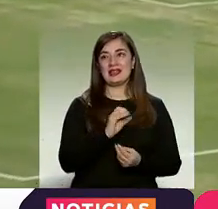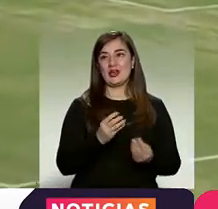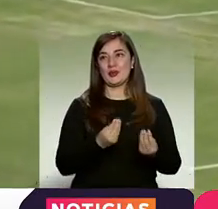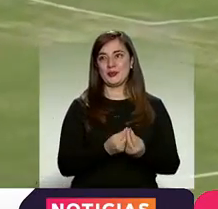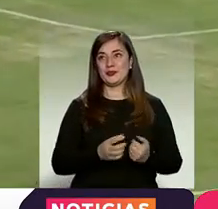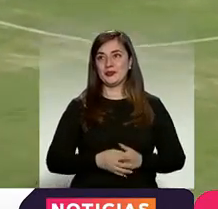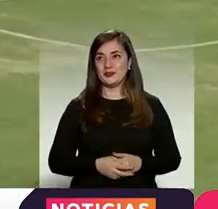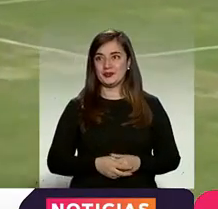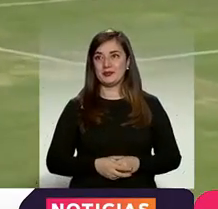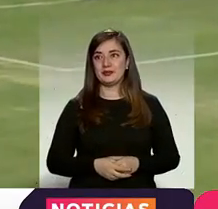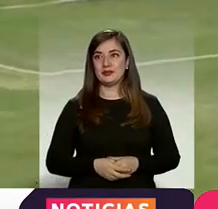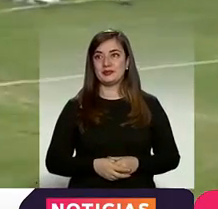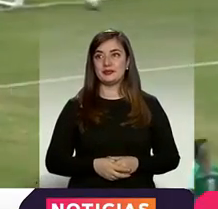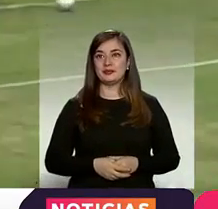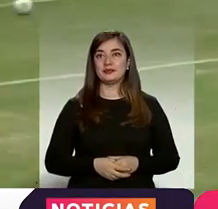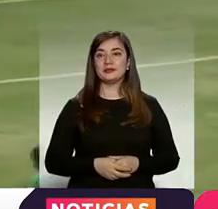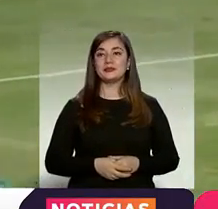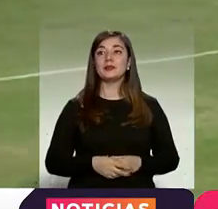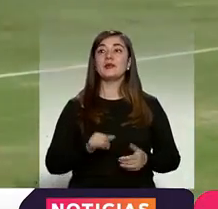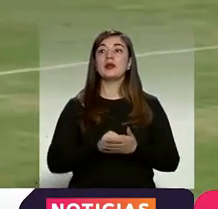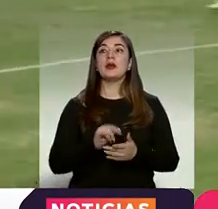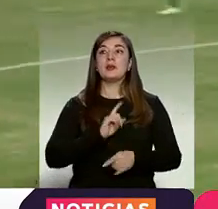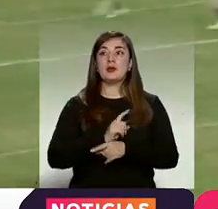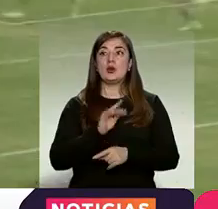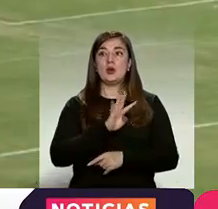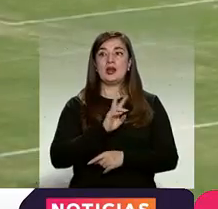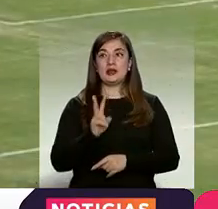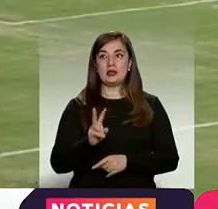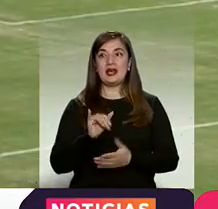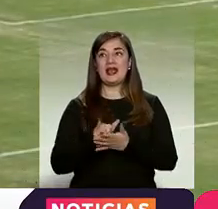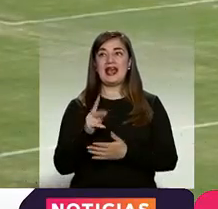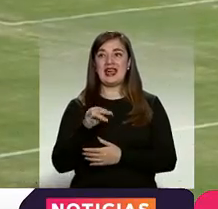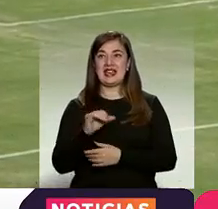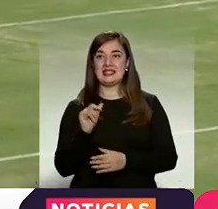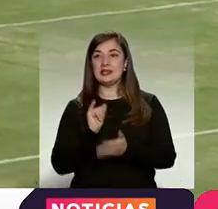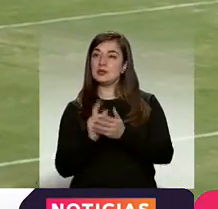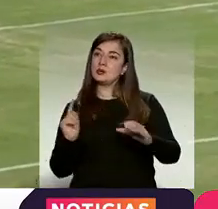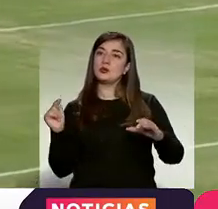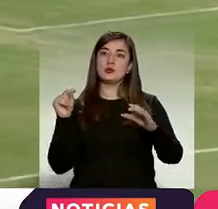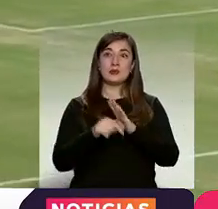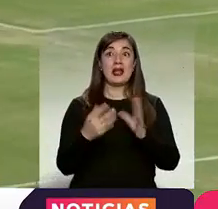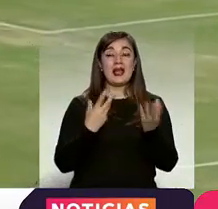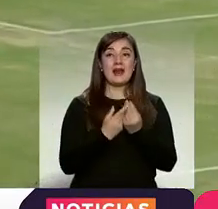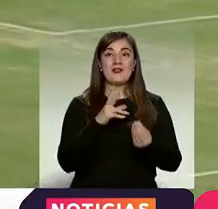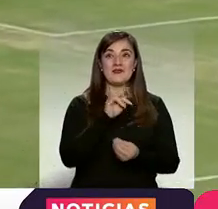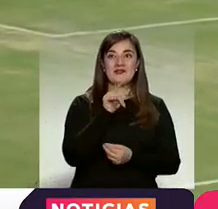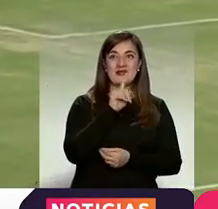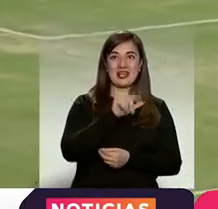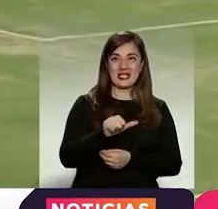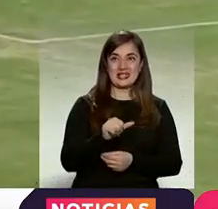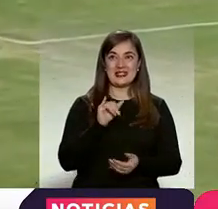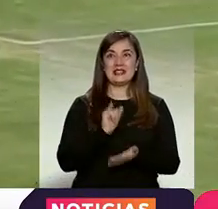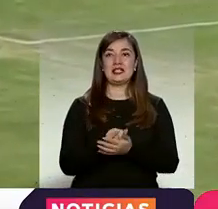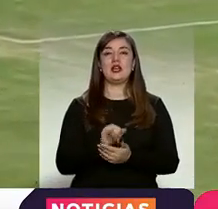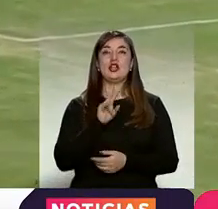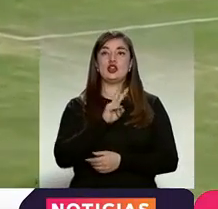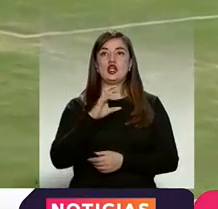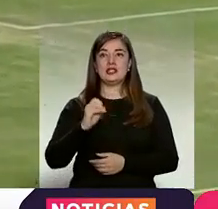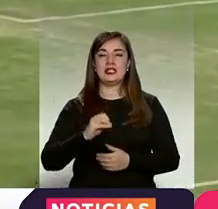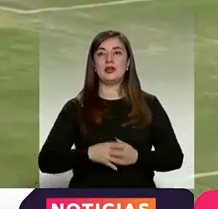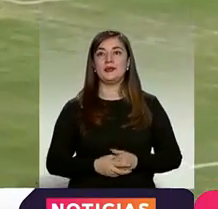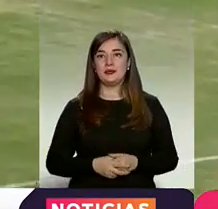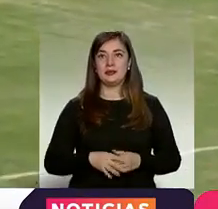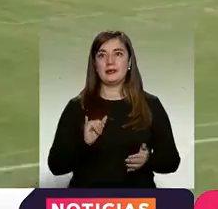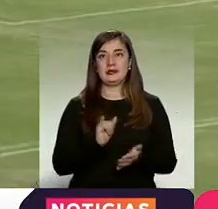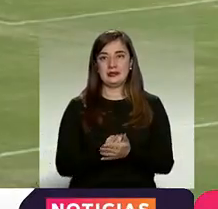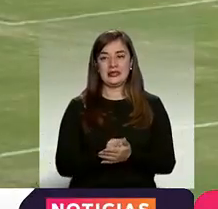Rodríguez. Y al 42, Angie Taborda cobró un tiro libre y con complicidad de Vanessa Córdoba puso el 2-0. Con